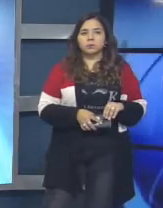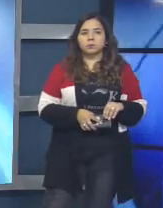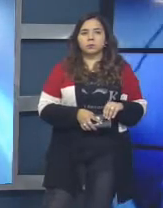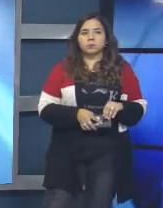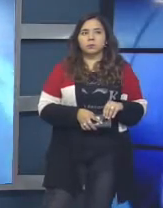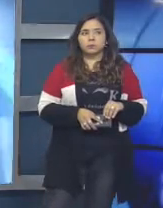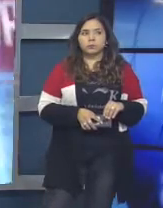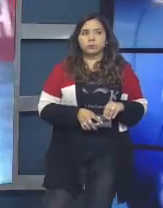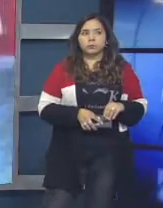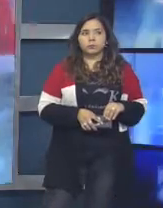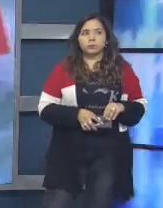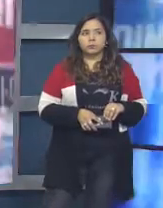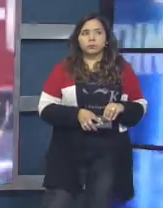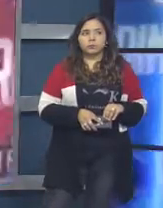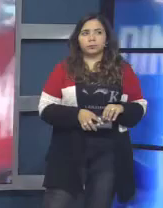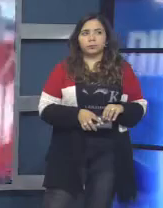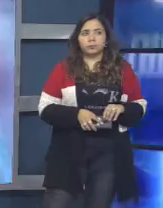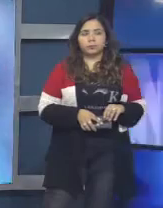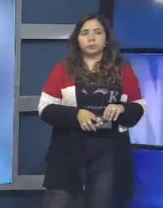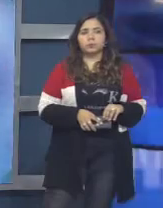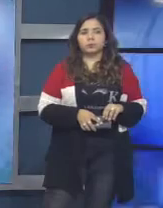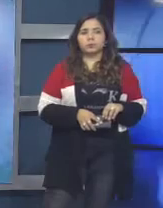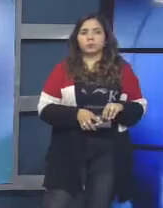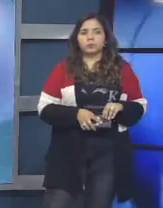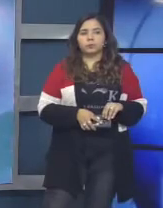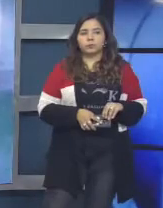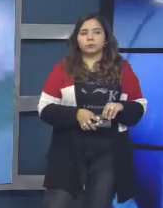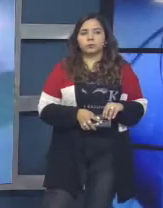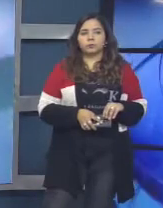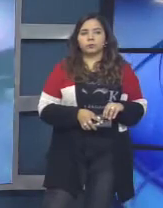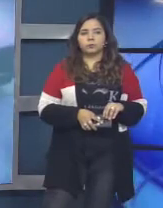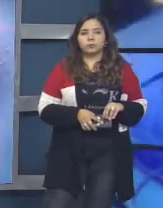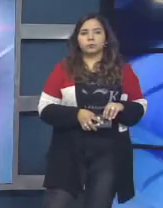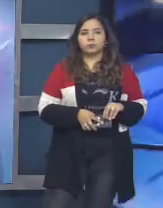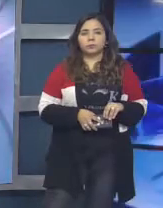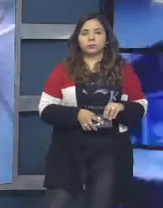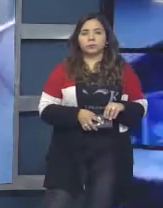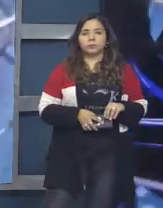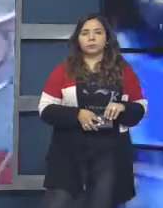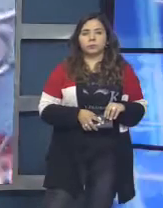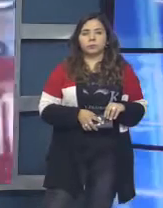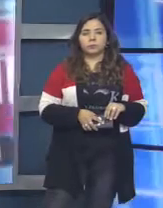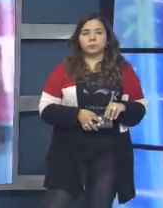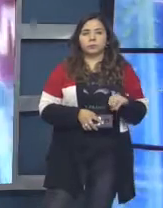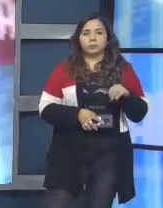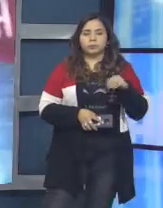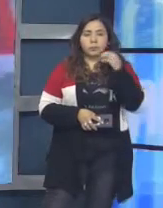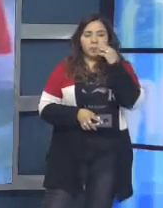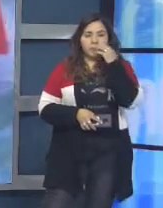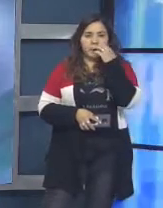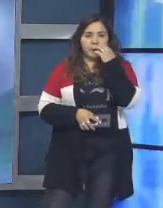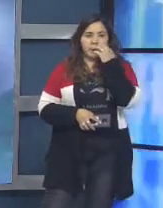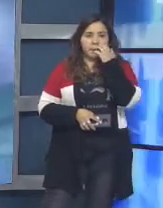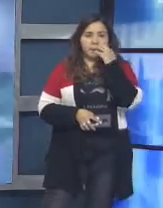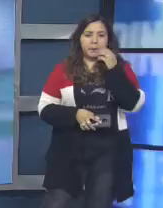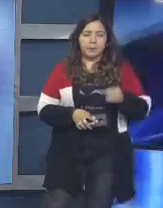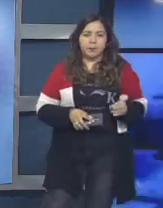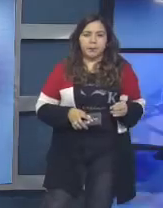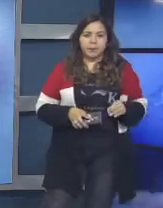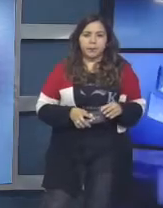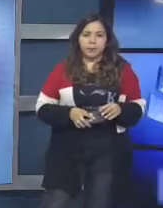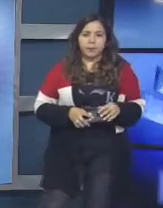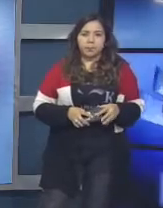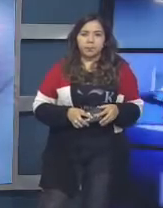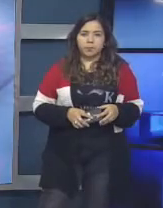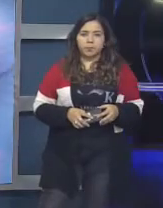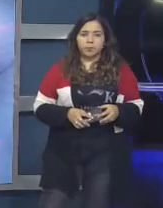tema el del empleo. Uh-huh. El empleo, porque el ATP por ahí no alcanza y si necesitamos